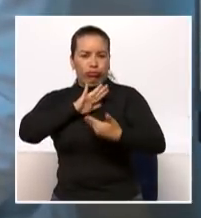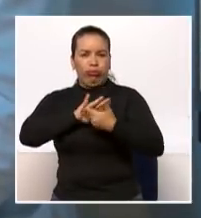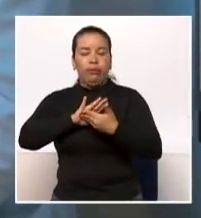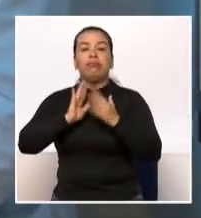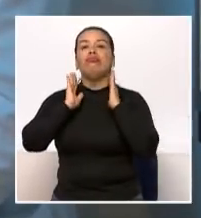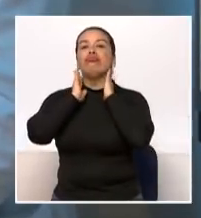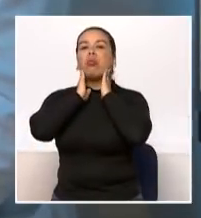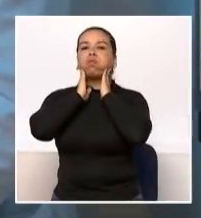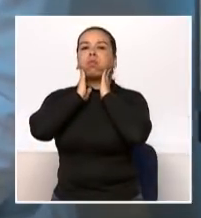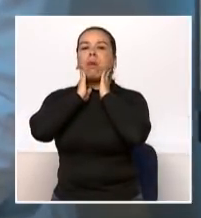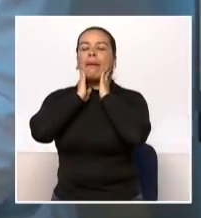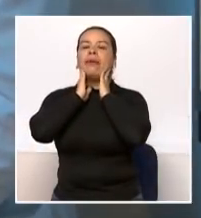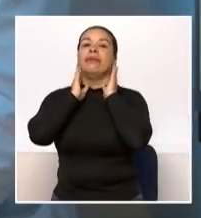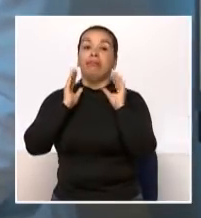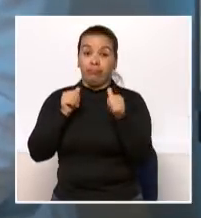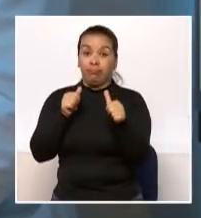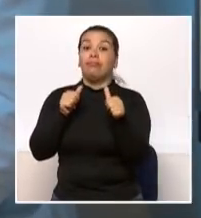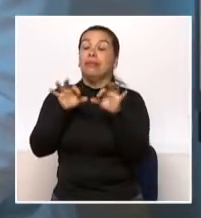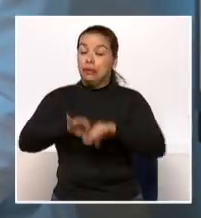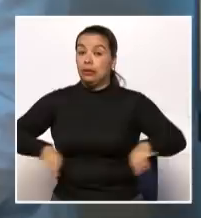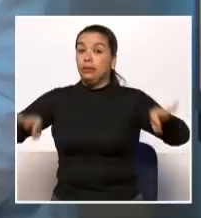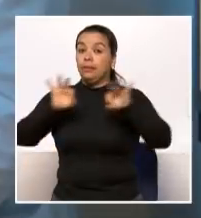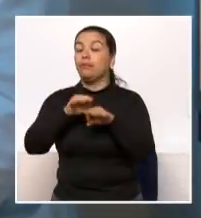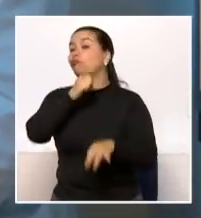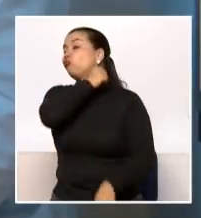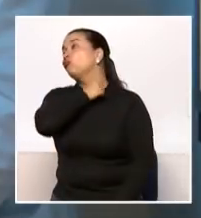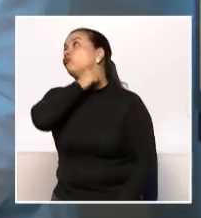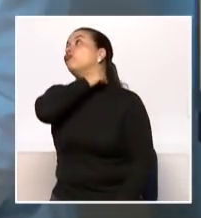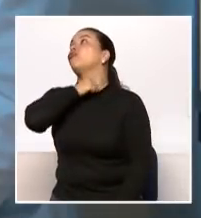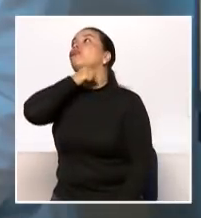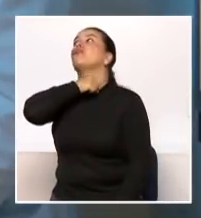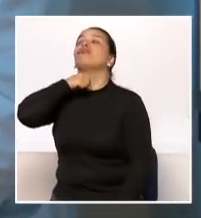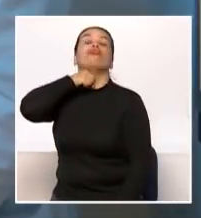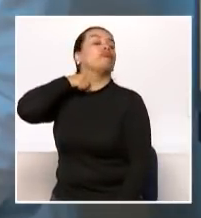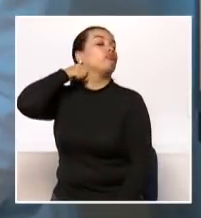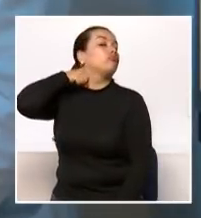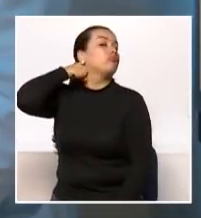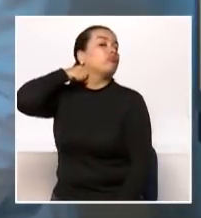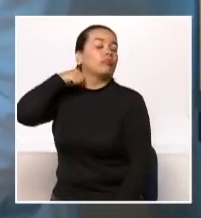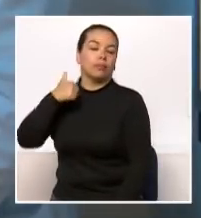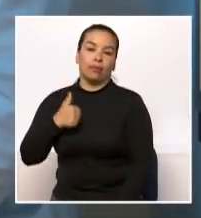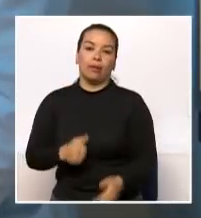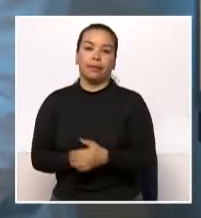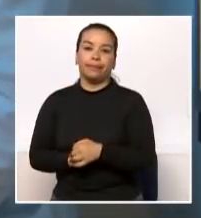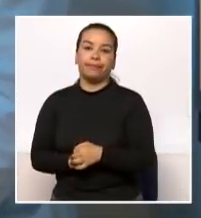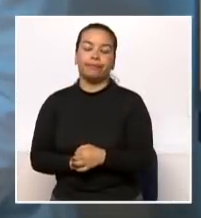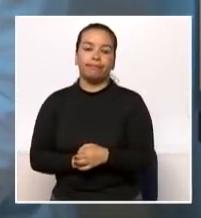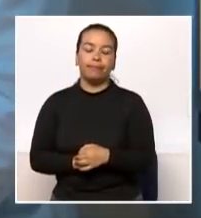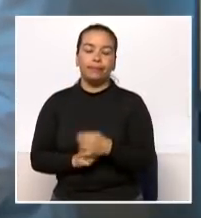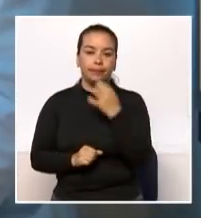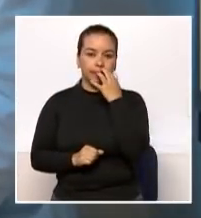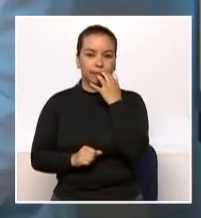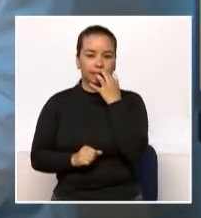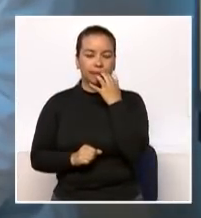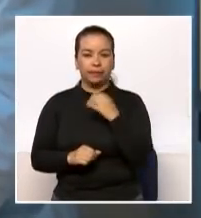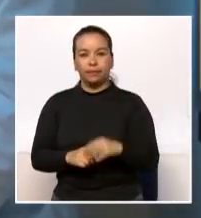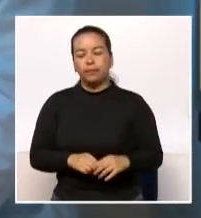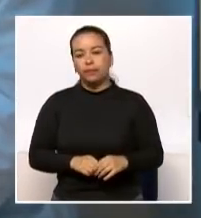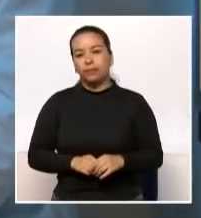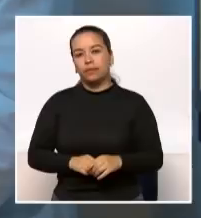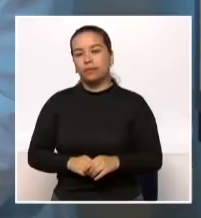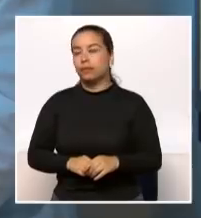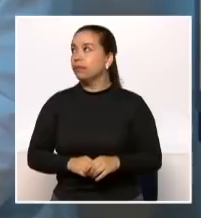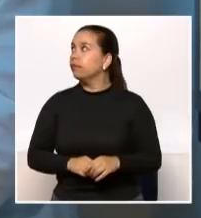sino la glándula parótida. Entonces eso también nosotros lo vamos a evaluar, las parótidas del paciente, que estén bien, ambas parótidas. Y los